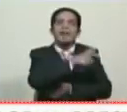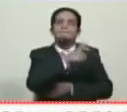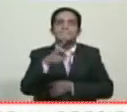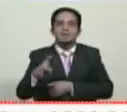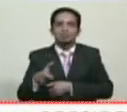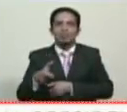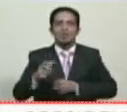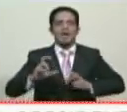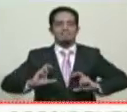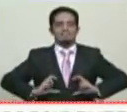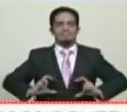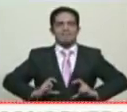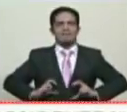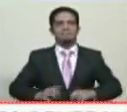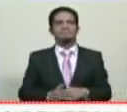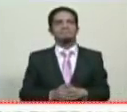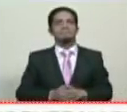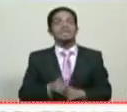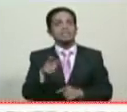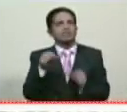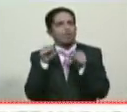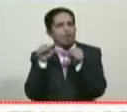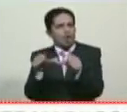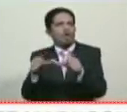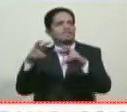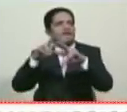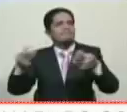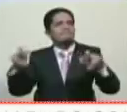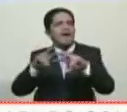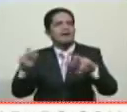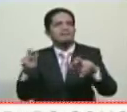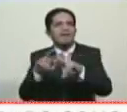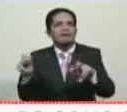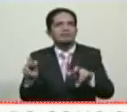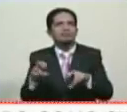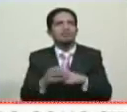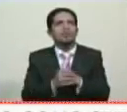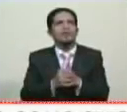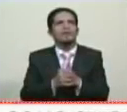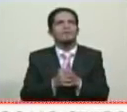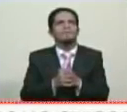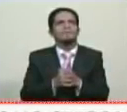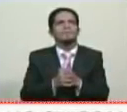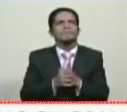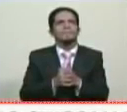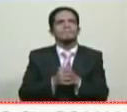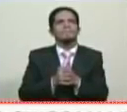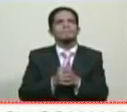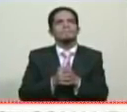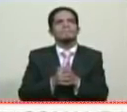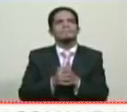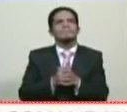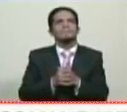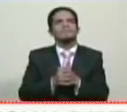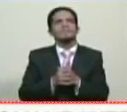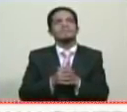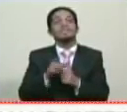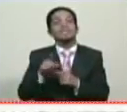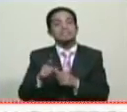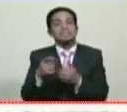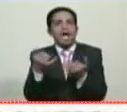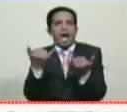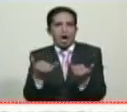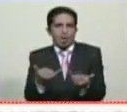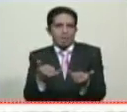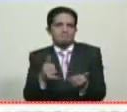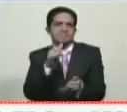radioterapia. Continuarán las investigaciones, ha dicho el vicepresidente sectorial del Desarrollo Social y Territorial, Aristóbulo Isturiz, y por ahora es la